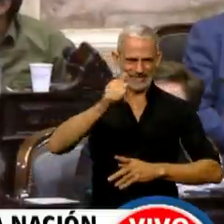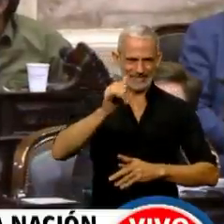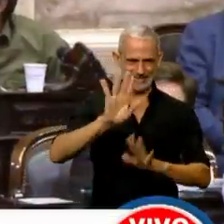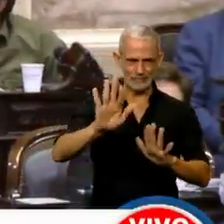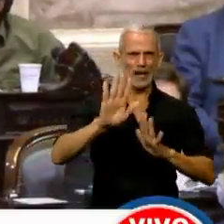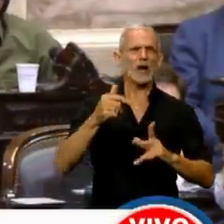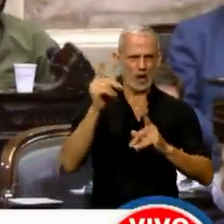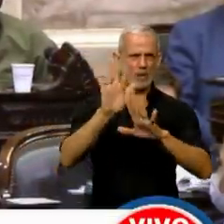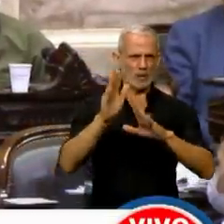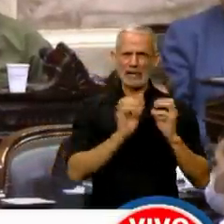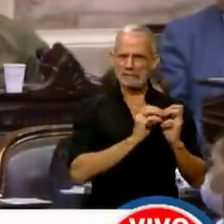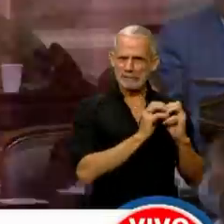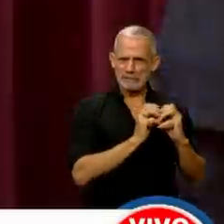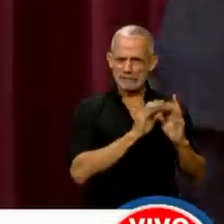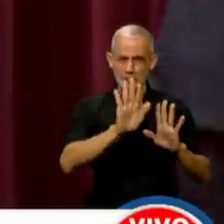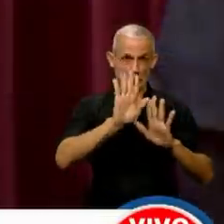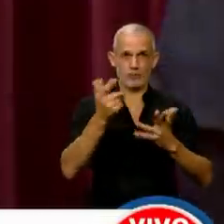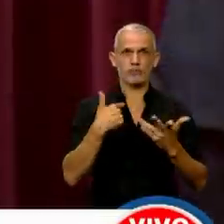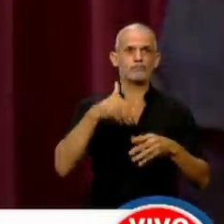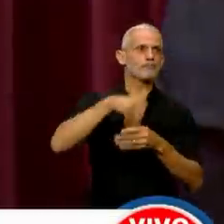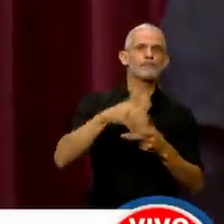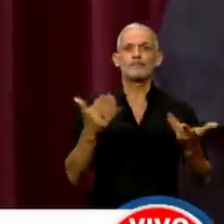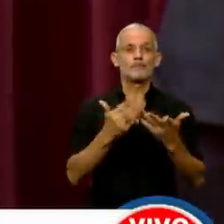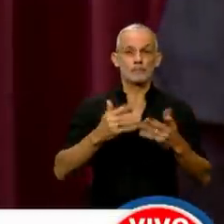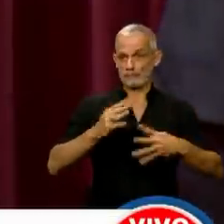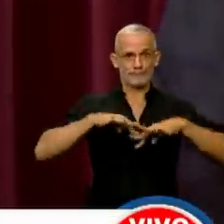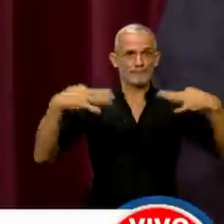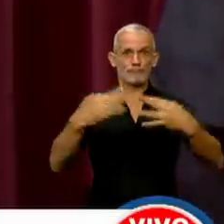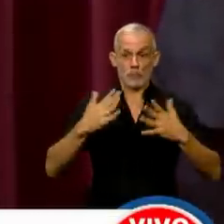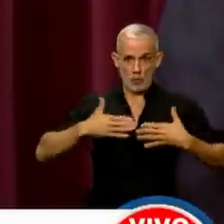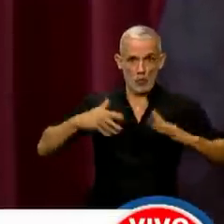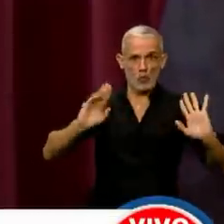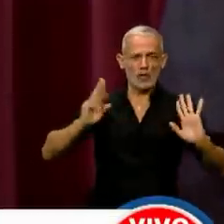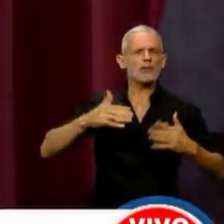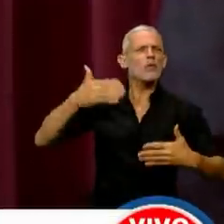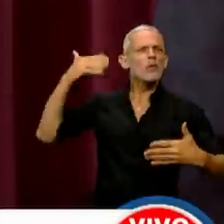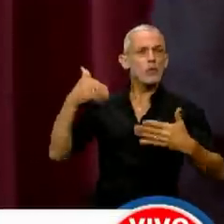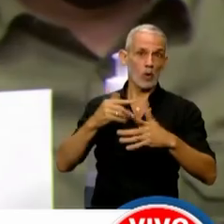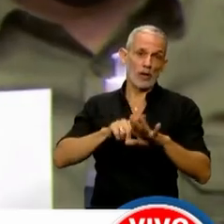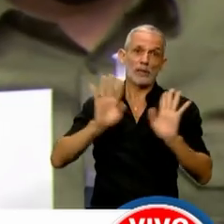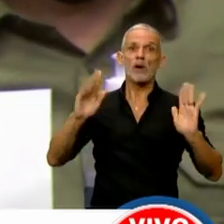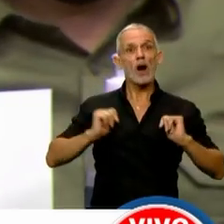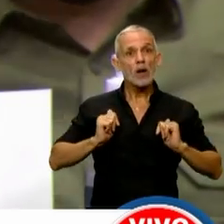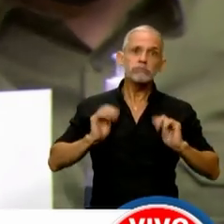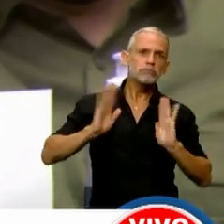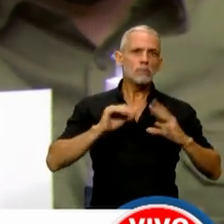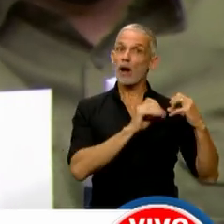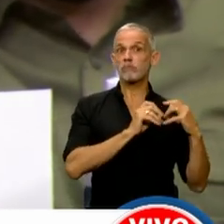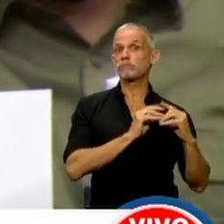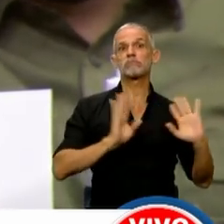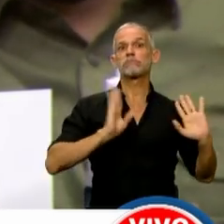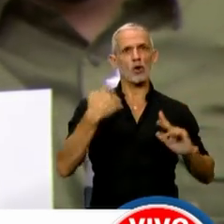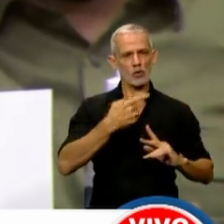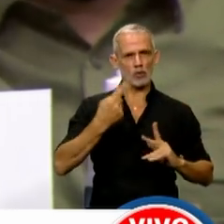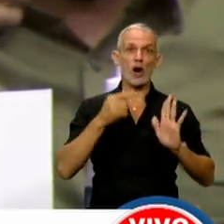presidente ahora lo vamos a debatir lo que pasa es que estamos participando de una asamblea que no es nuestra desde hace mucho tiempo ahora vamos a hablar nos vamos a charlar entre